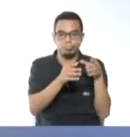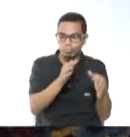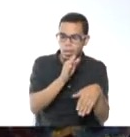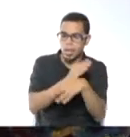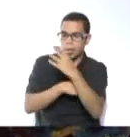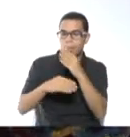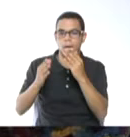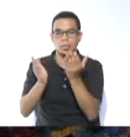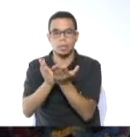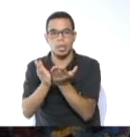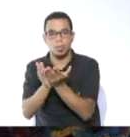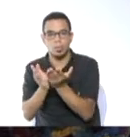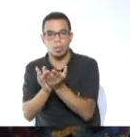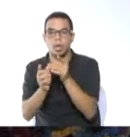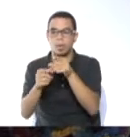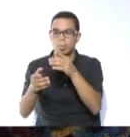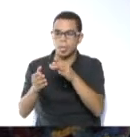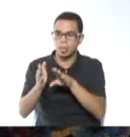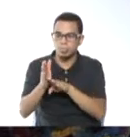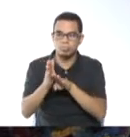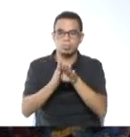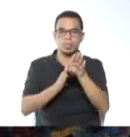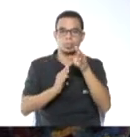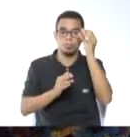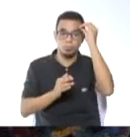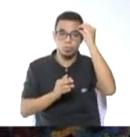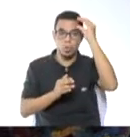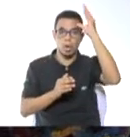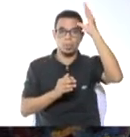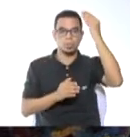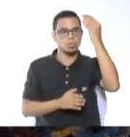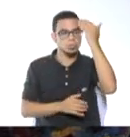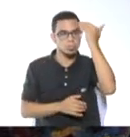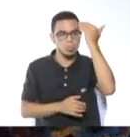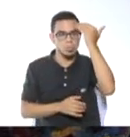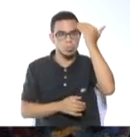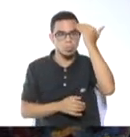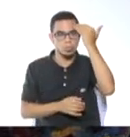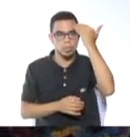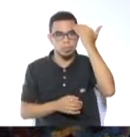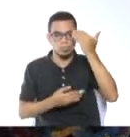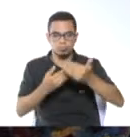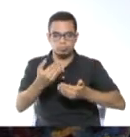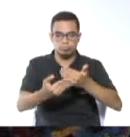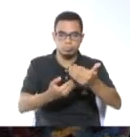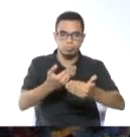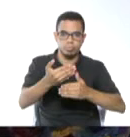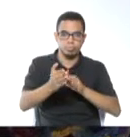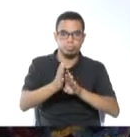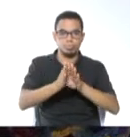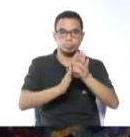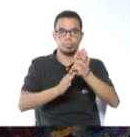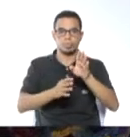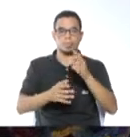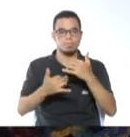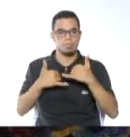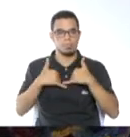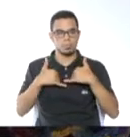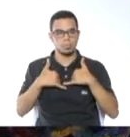a construir desde el enfoque de un modelo de educativo intercultural, como lo decía, el